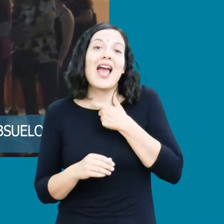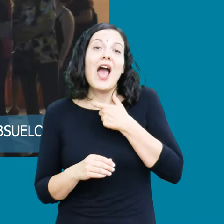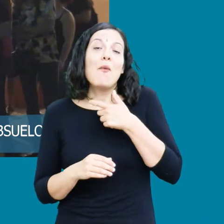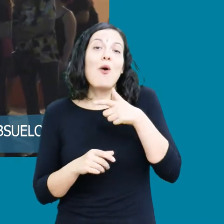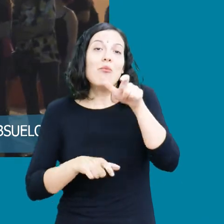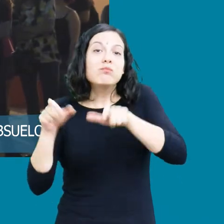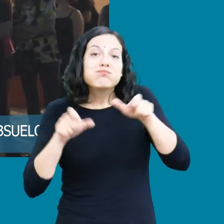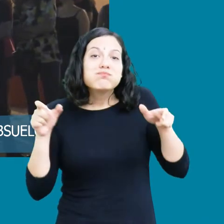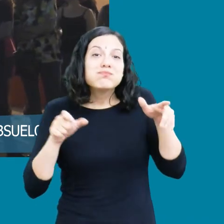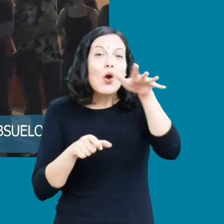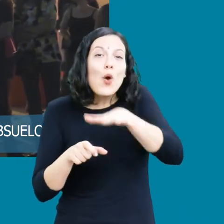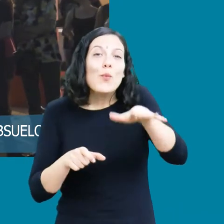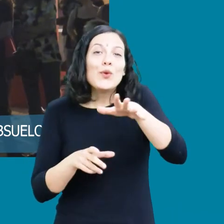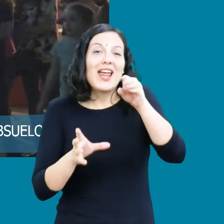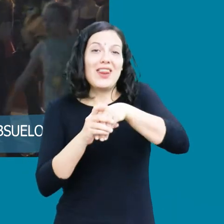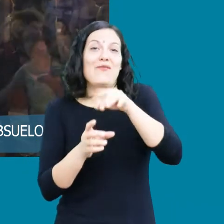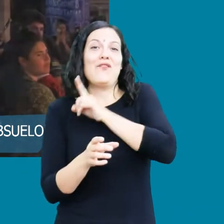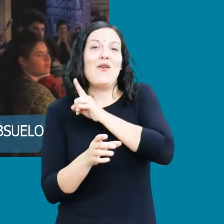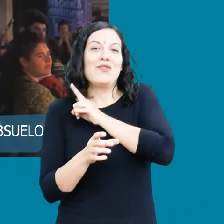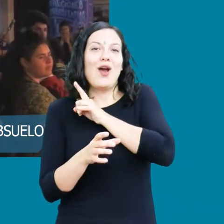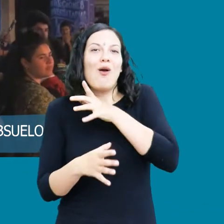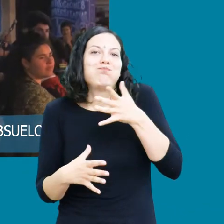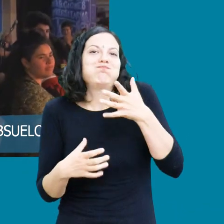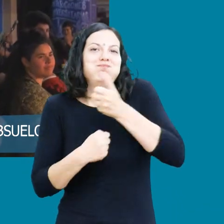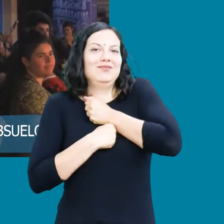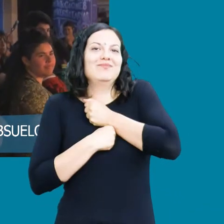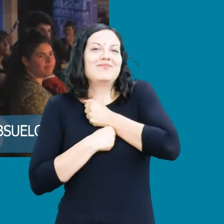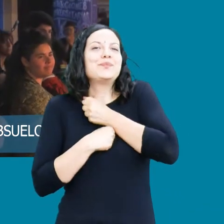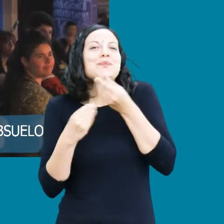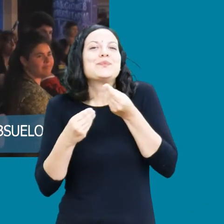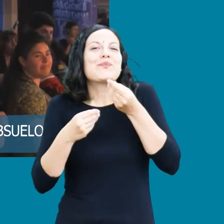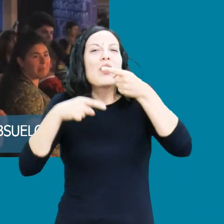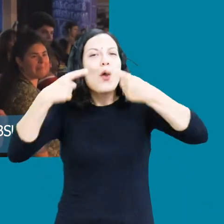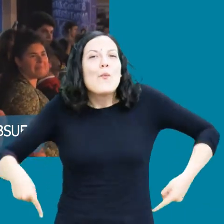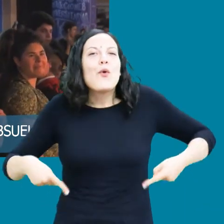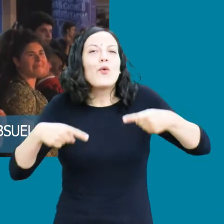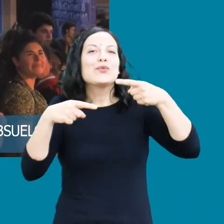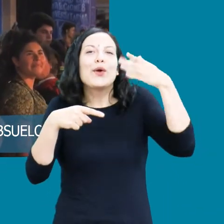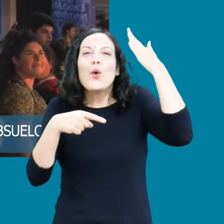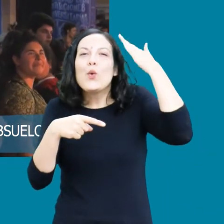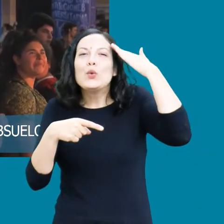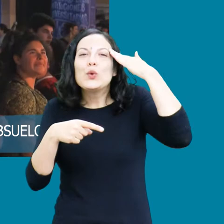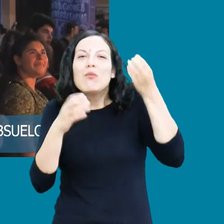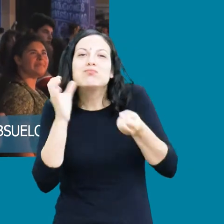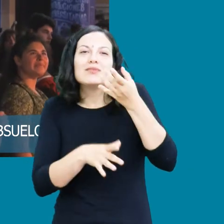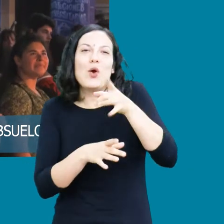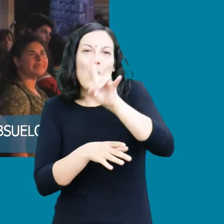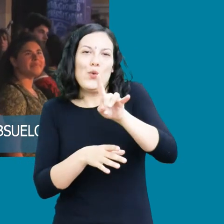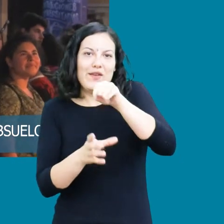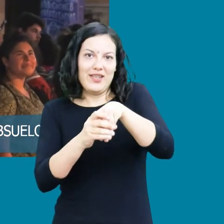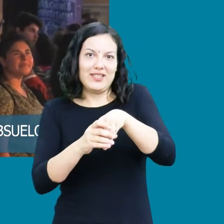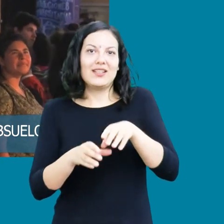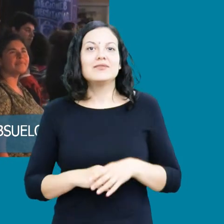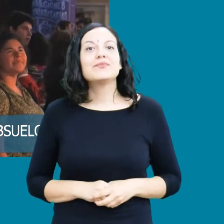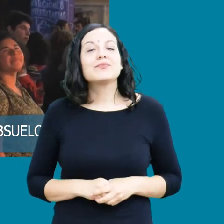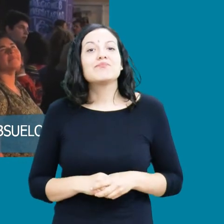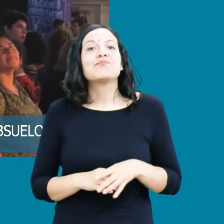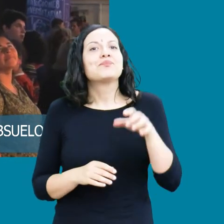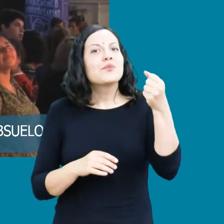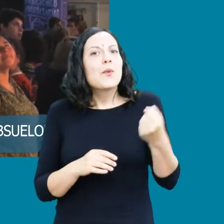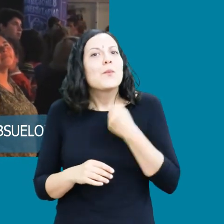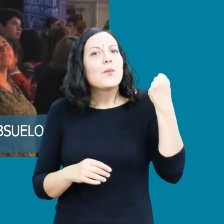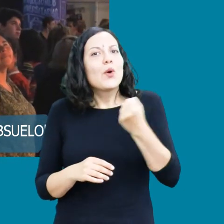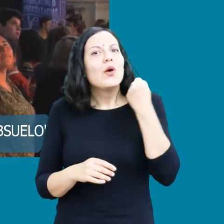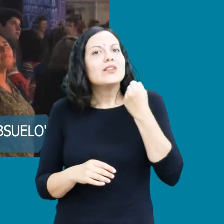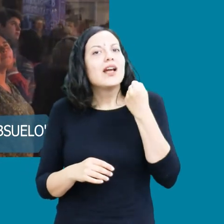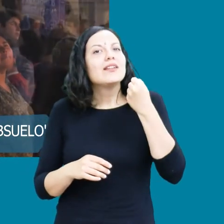se lo apropie en términos de las producciones culturales que hay en nuestra universidad. Así que es muy importante